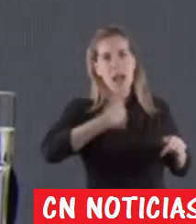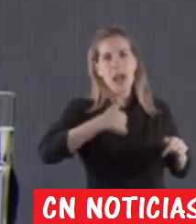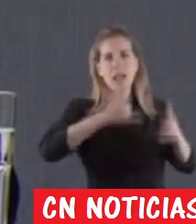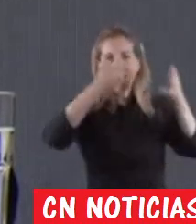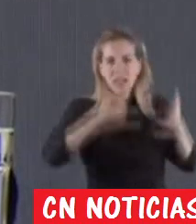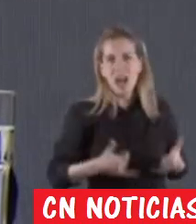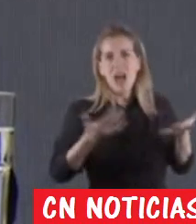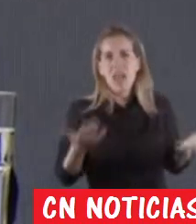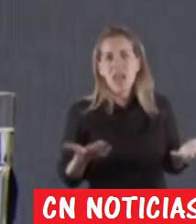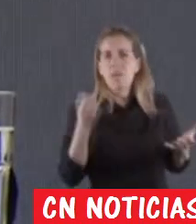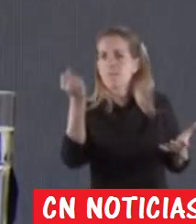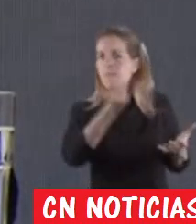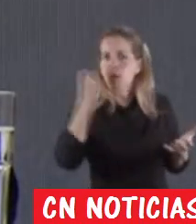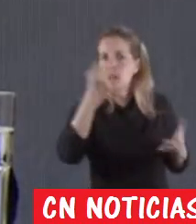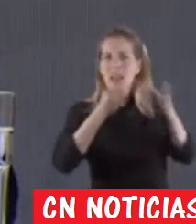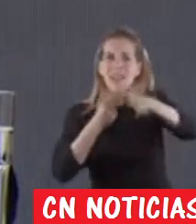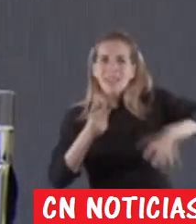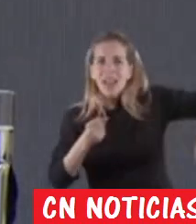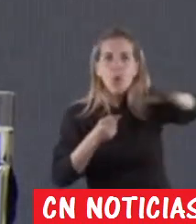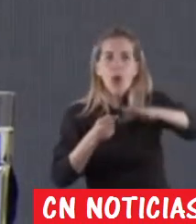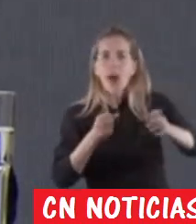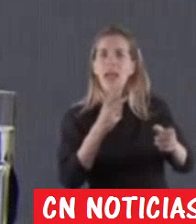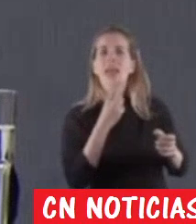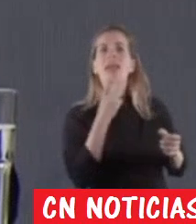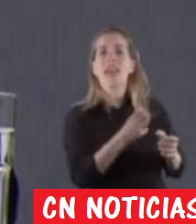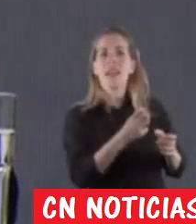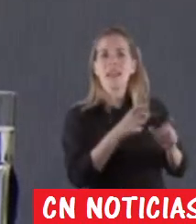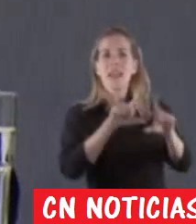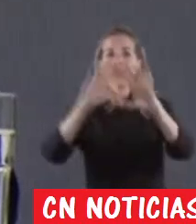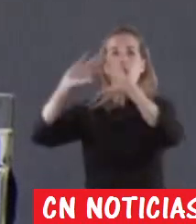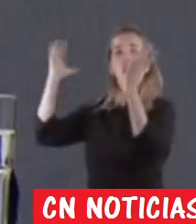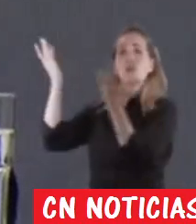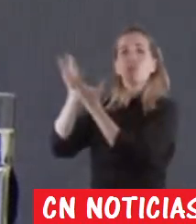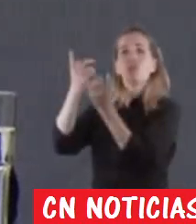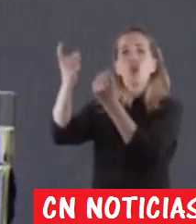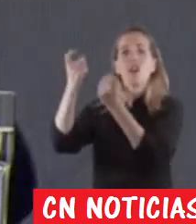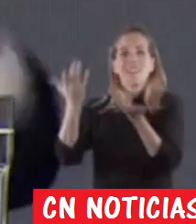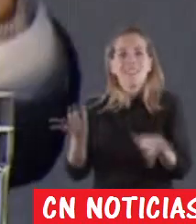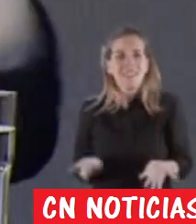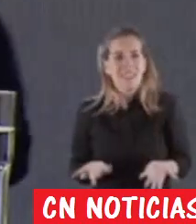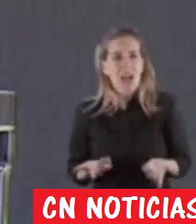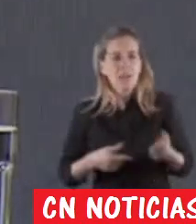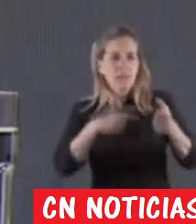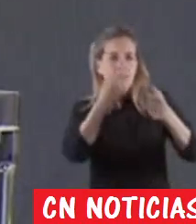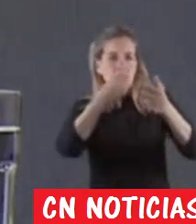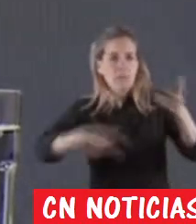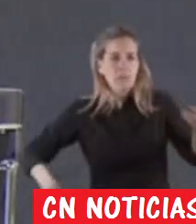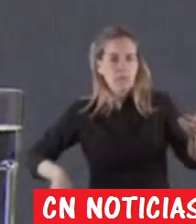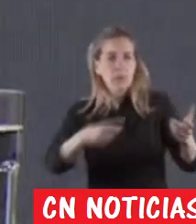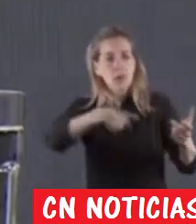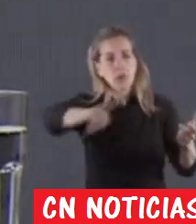que es la energía de transición que el mundo ha declarado. Podemos